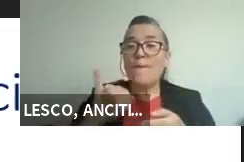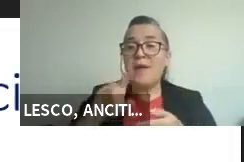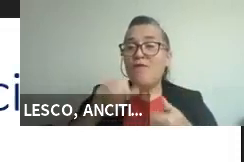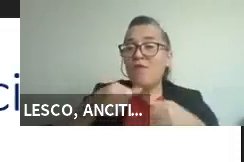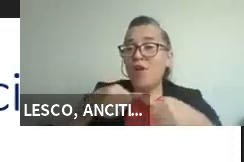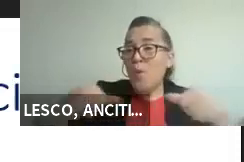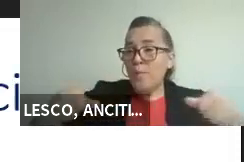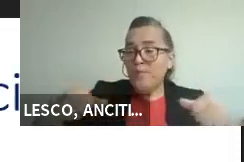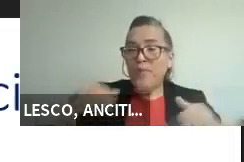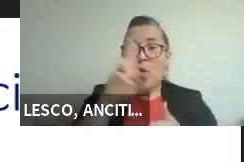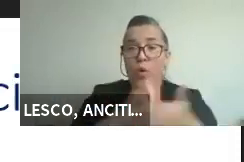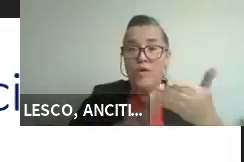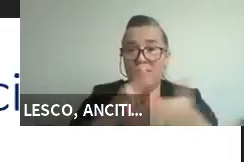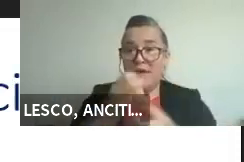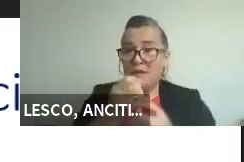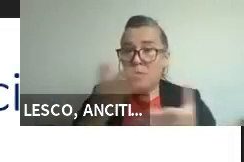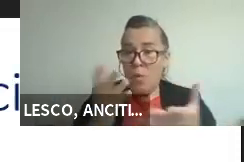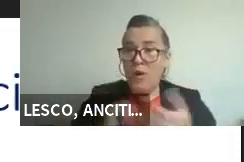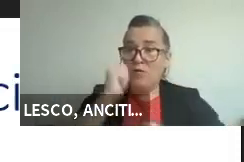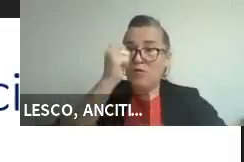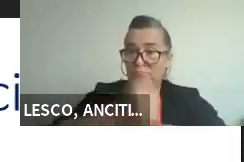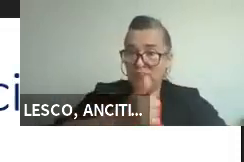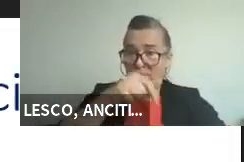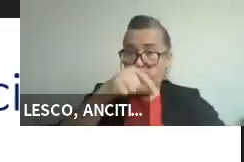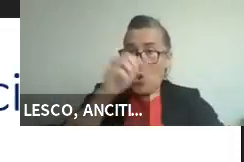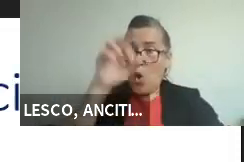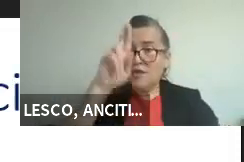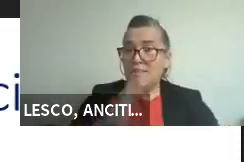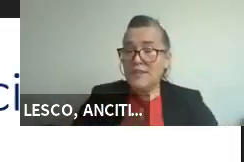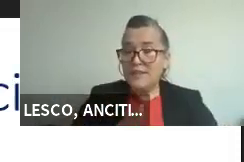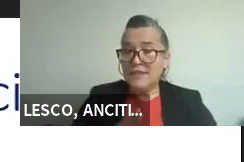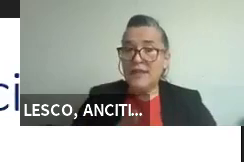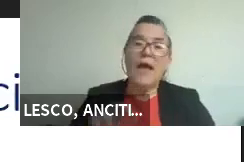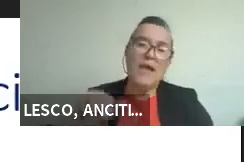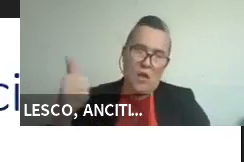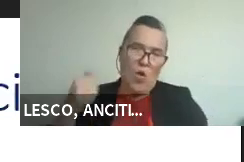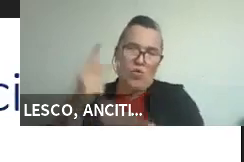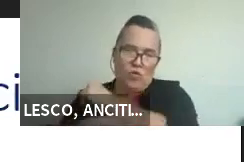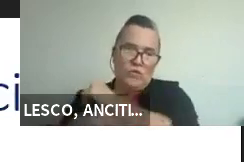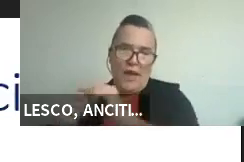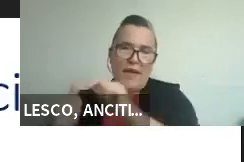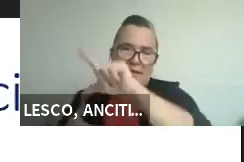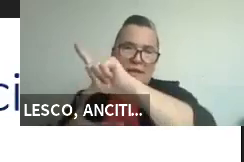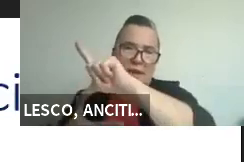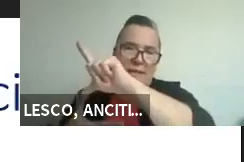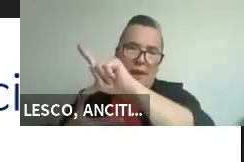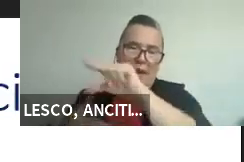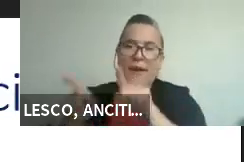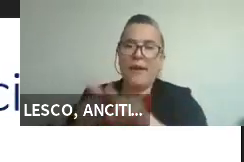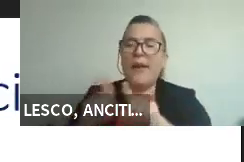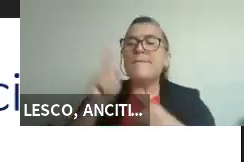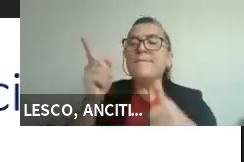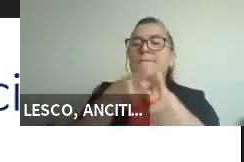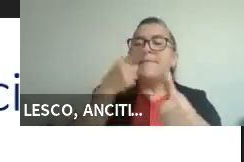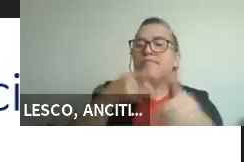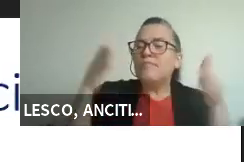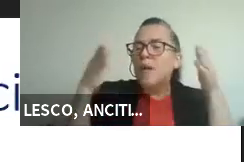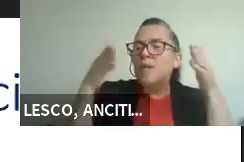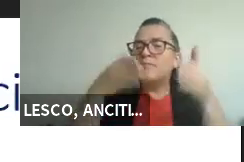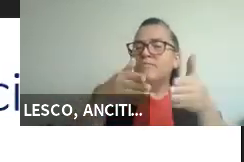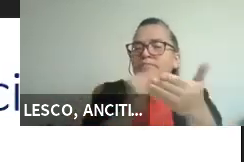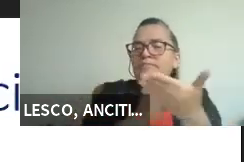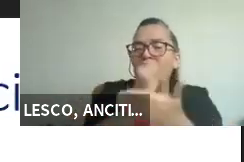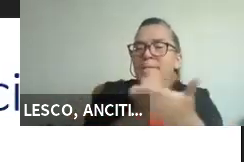las universidades públicas constituyen en costa rica y probablemente en muchos otros países de américa latina el principal foco de